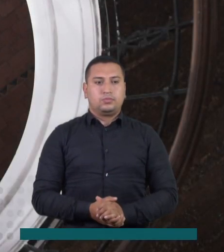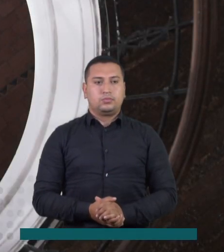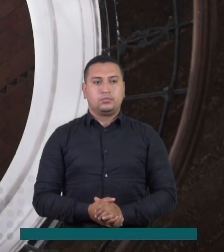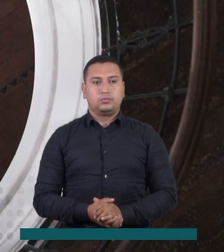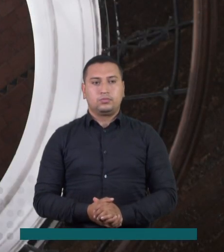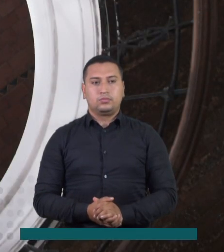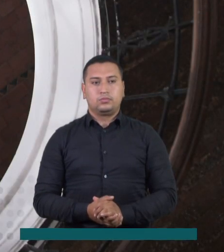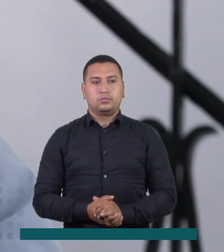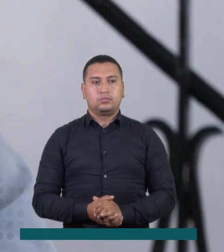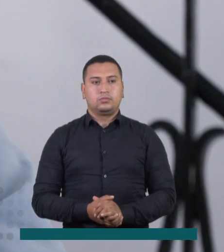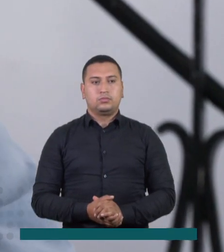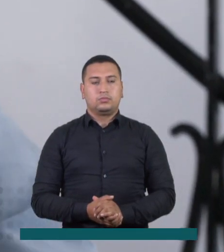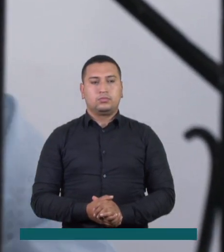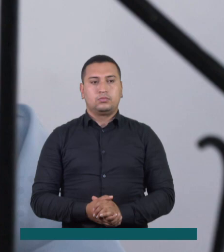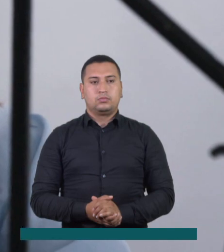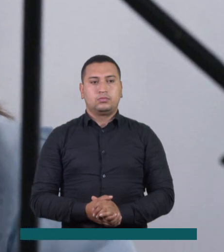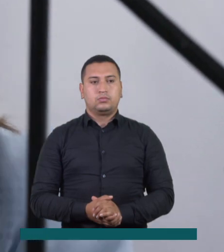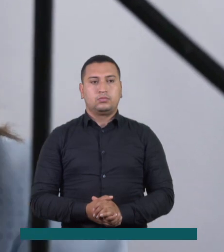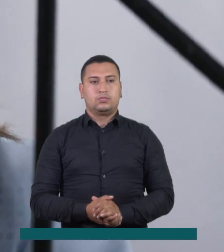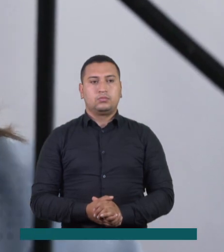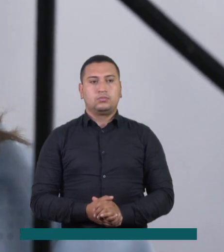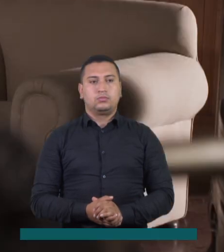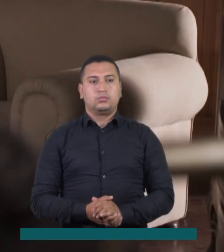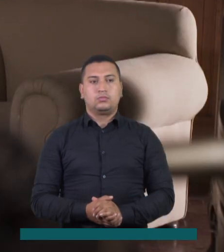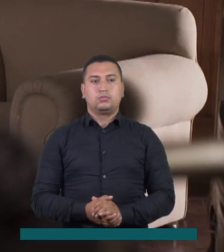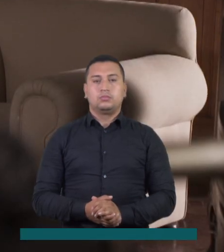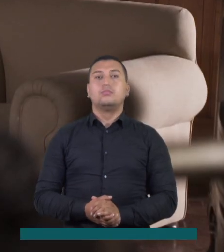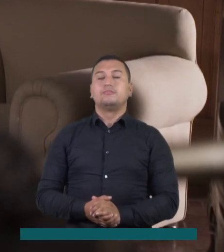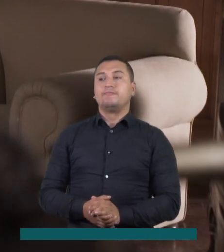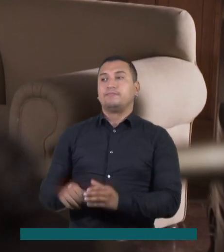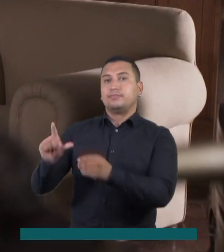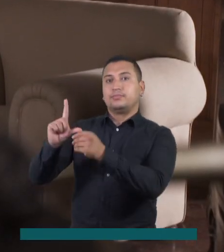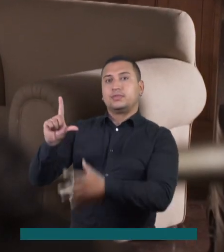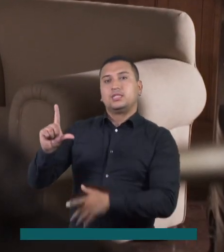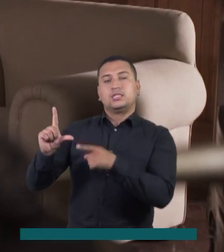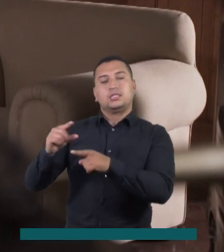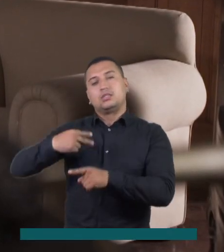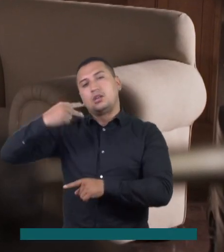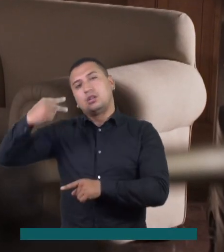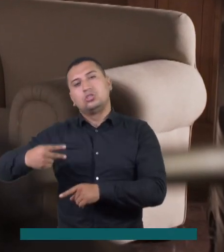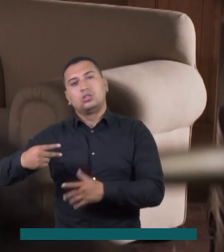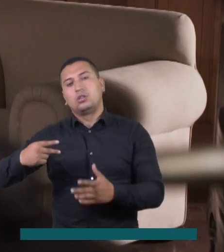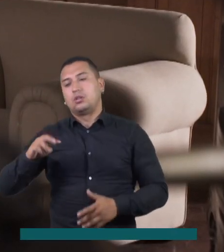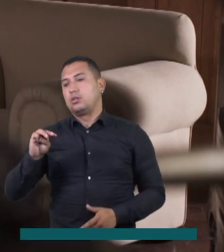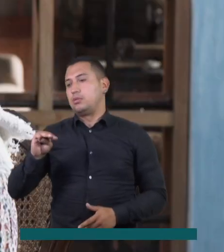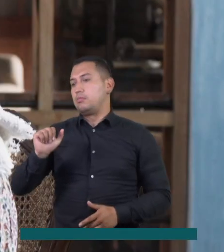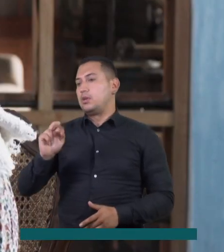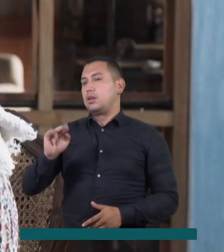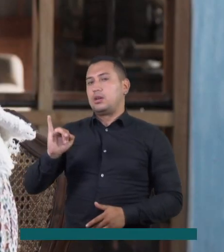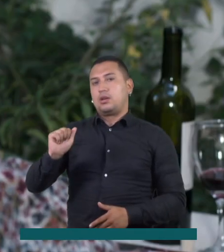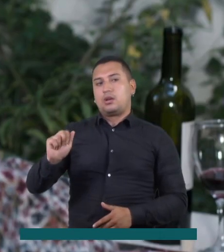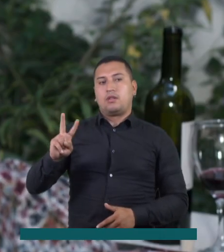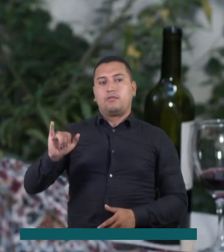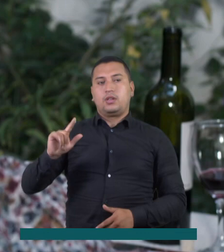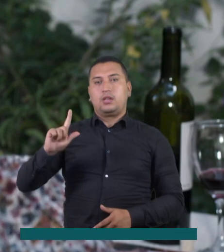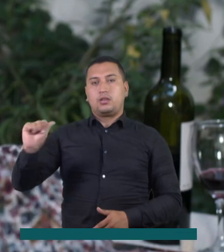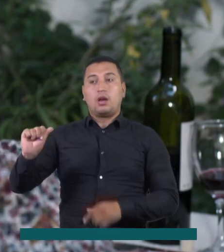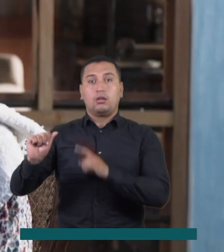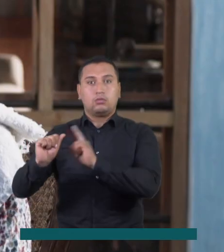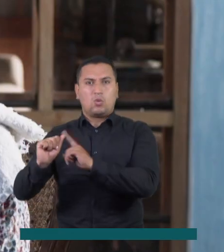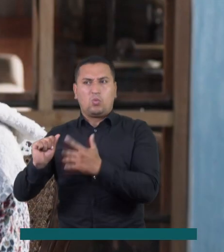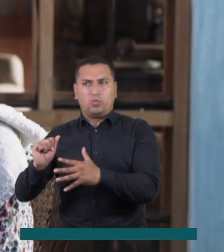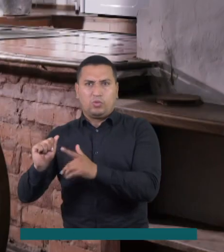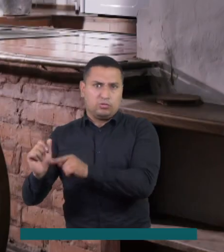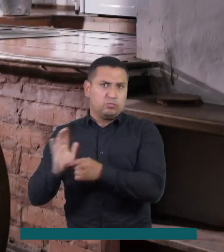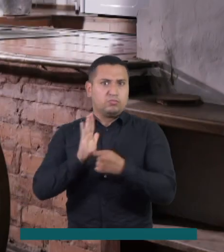Desde esta noche no se pierda la serie que cuenta la historia de María Villa, una de las artistas más reconocidas del siglo XX. Solo aquí,